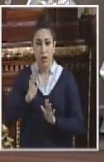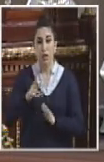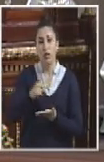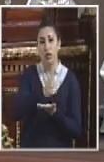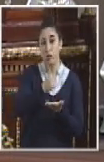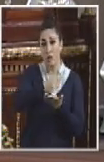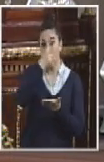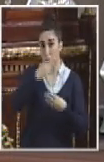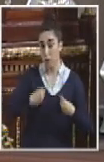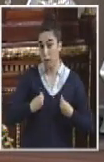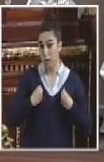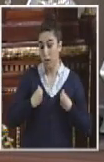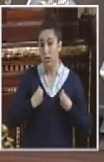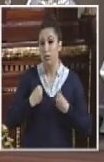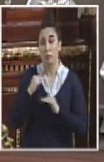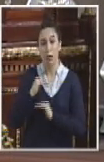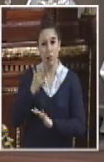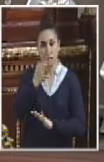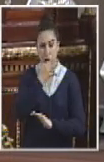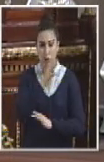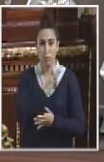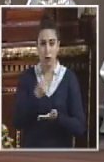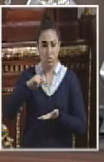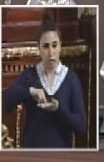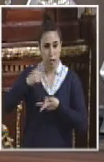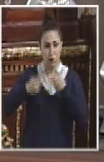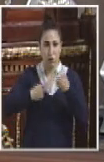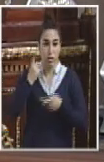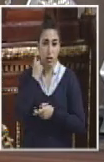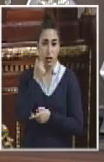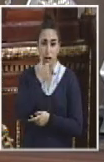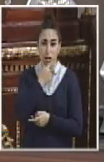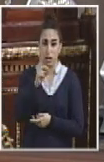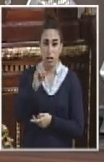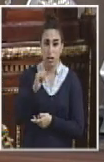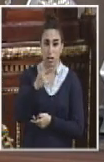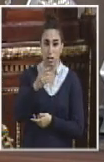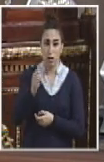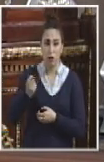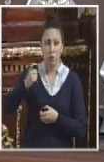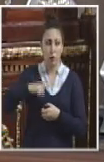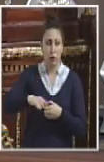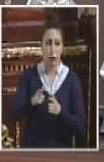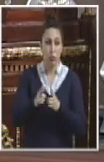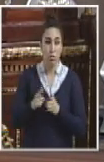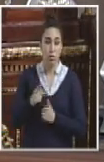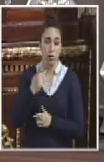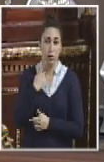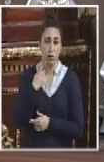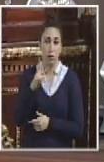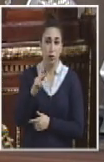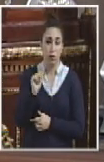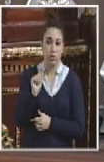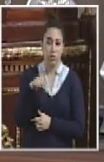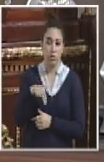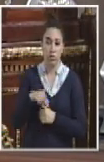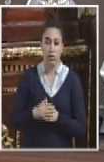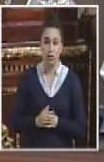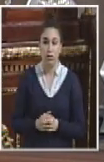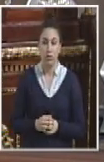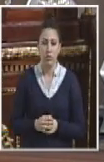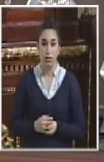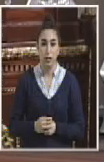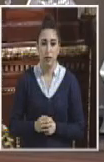México, se concede el uso de la tribuna al diputado Diego Orlando Garrido López, integrante del Grupo Parlamentario del Partido Acción